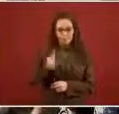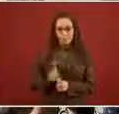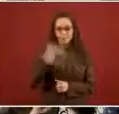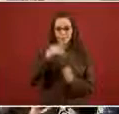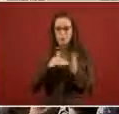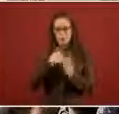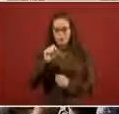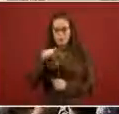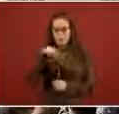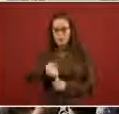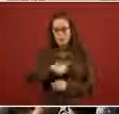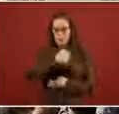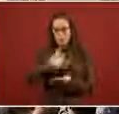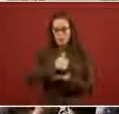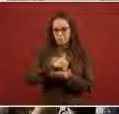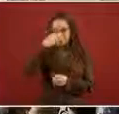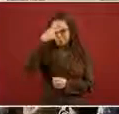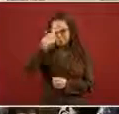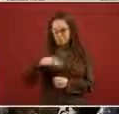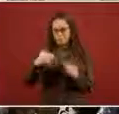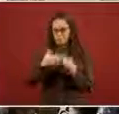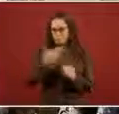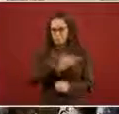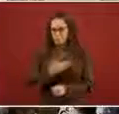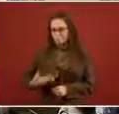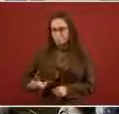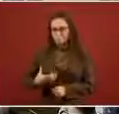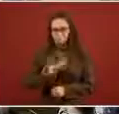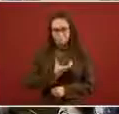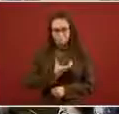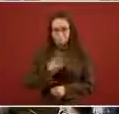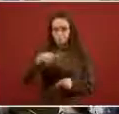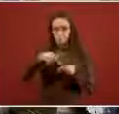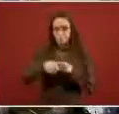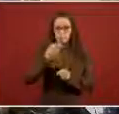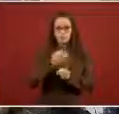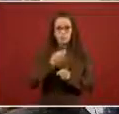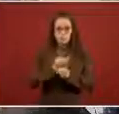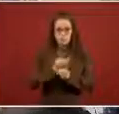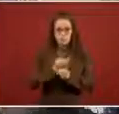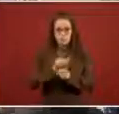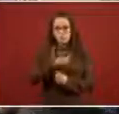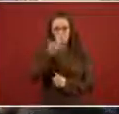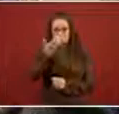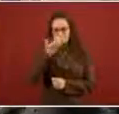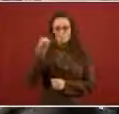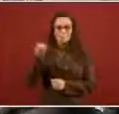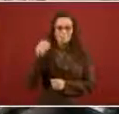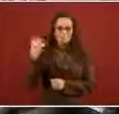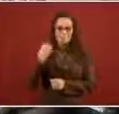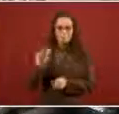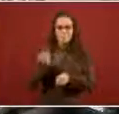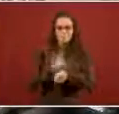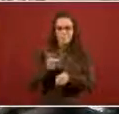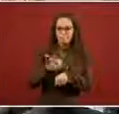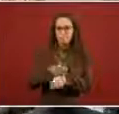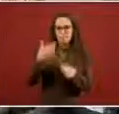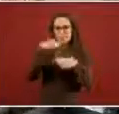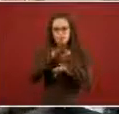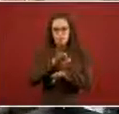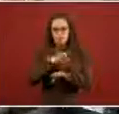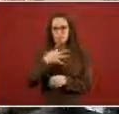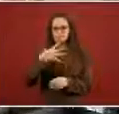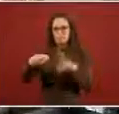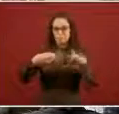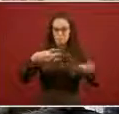México, este es el Palacio Nacional, y vamos a iniciar la conferencia de prensa diaria sobre la situación de la pandemia